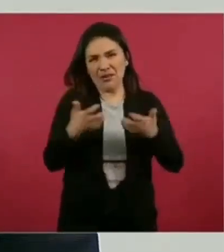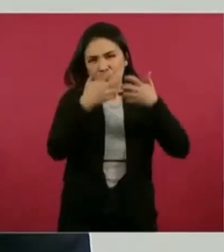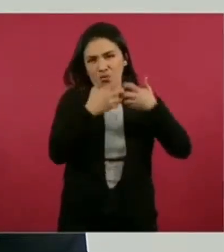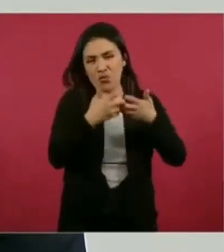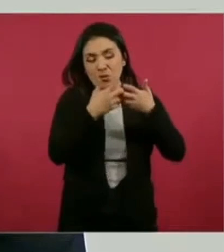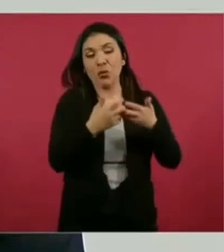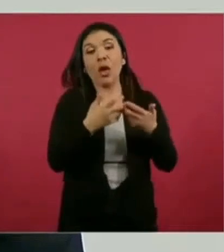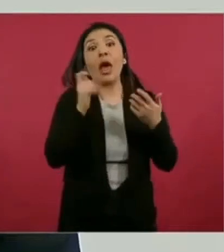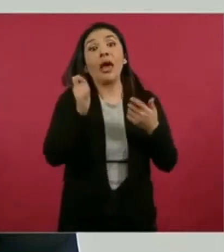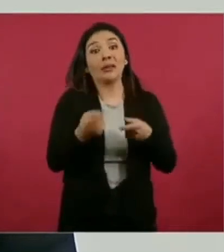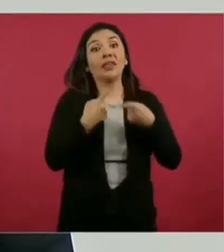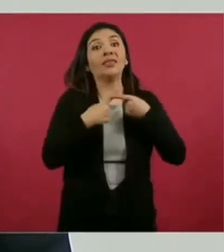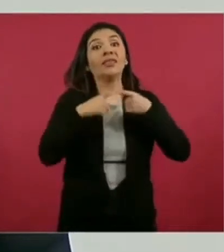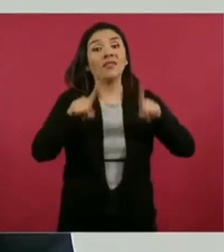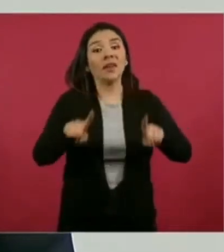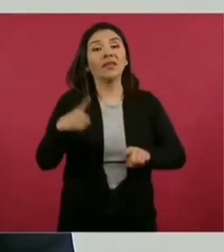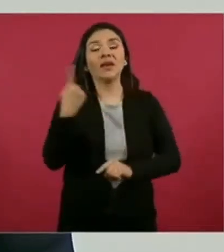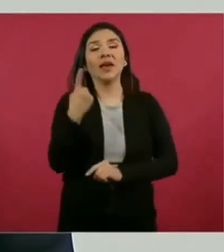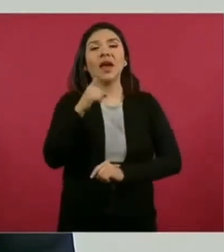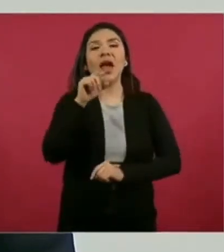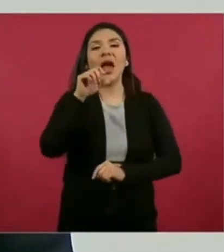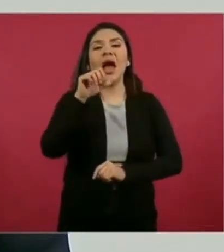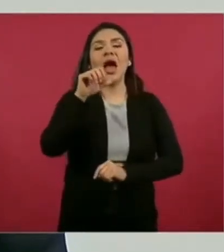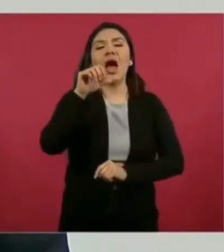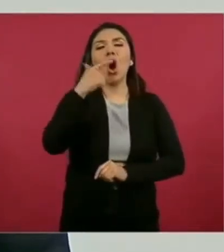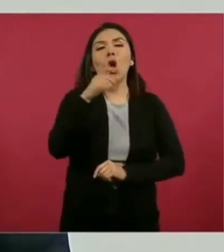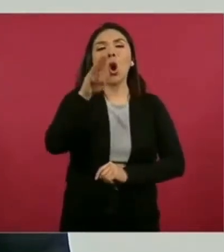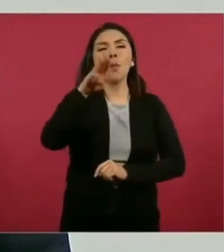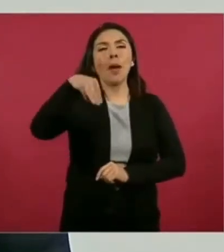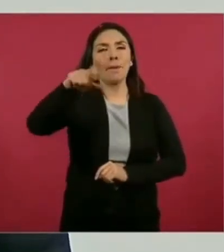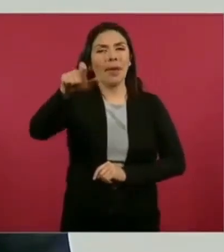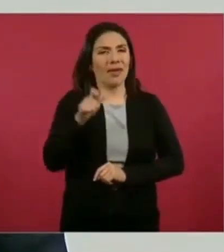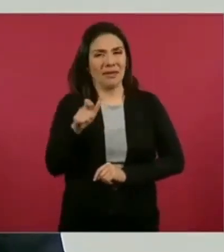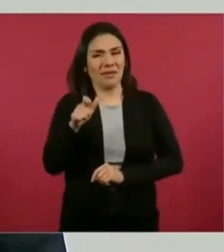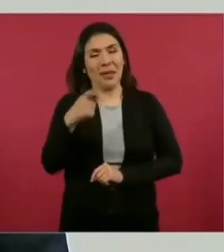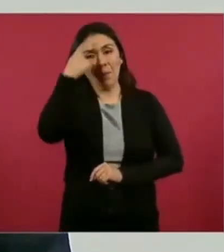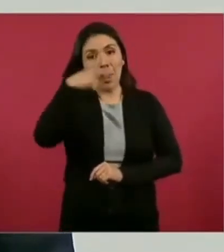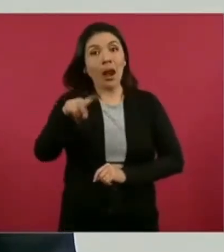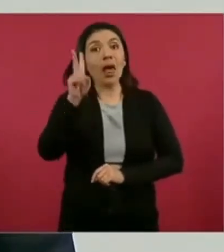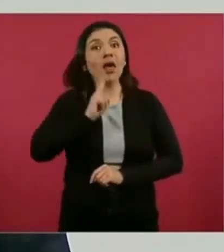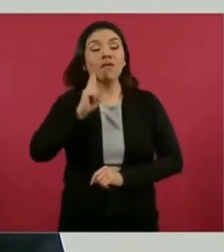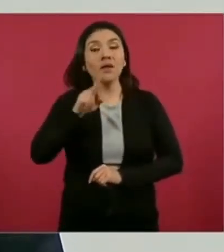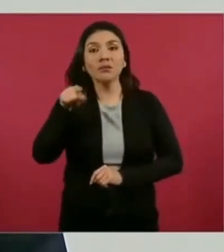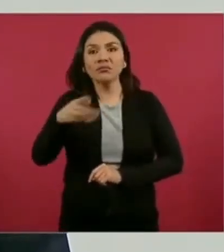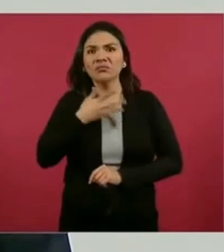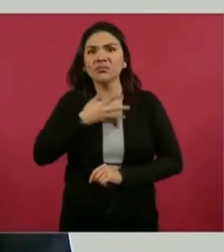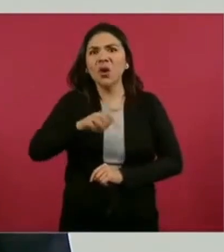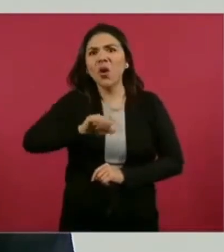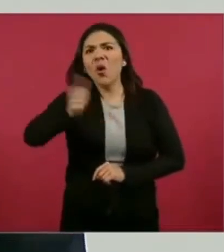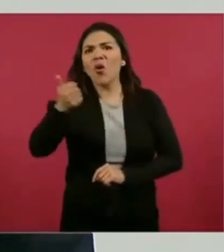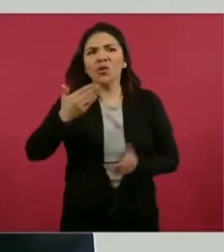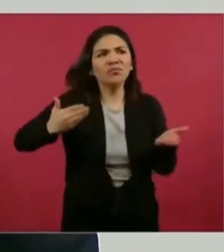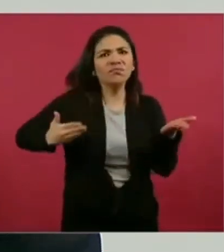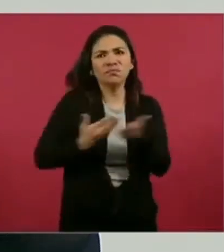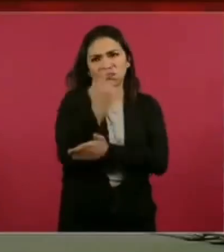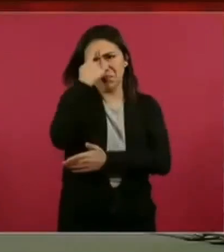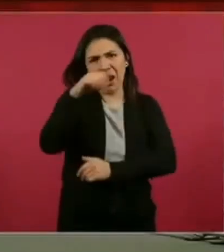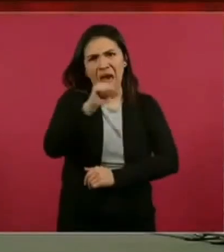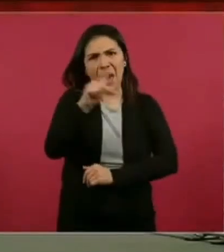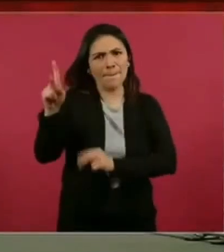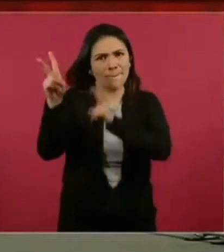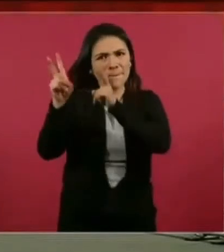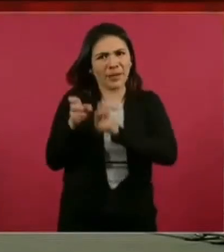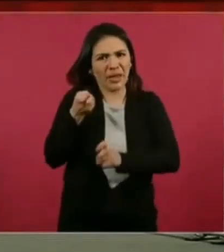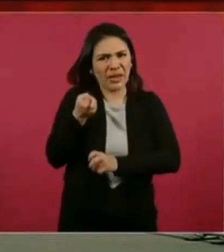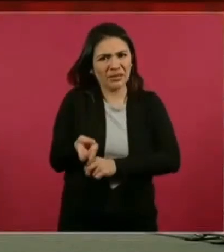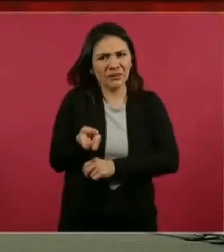es distinta a AlphaGo MX, para descartar una intrusión a esa aplicación. Es decir,